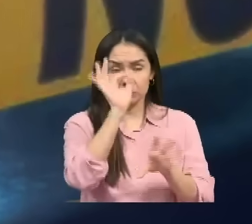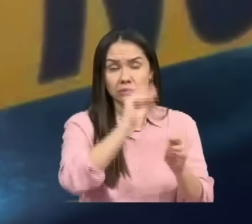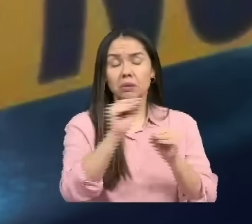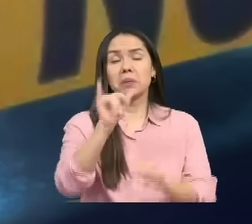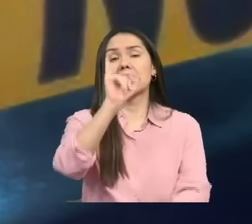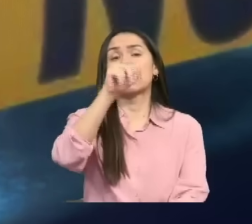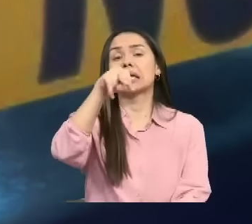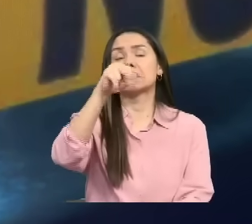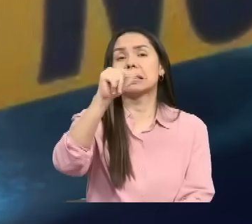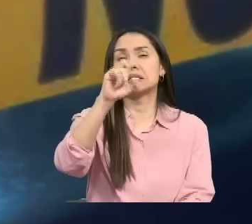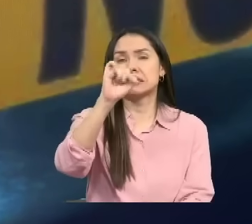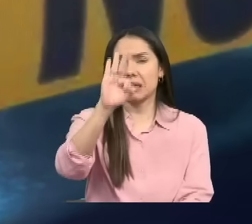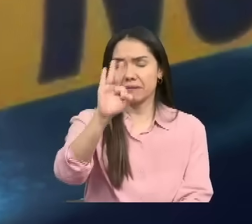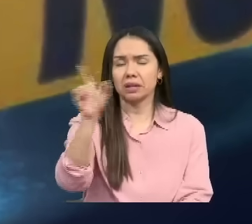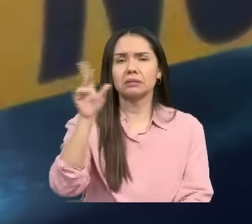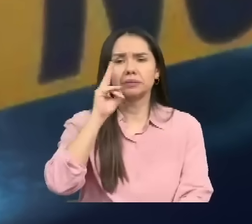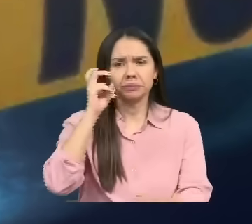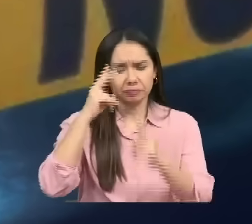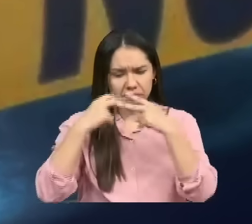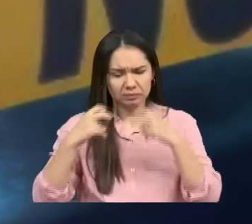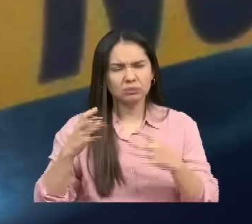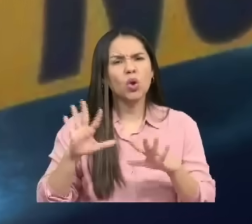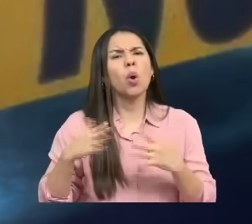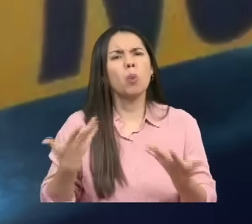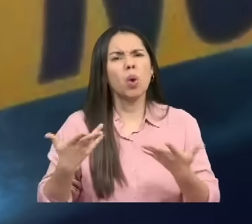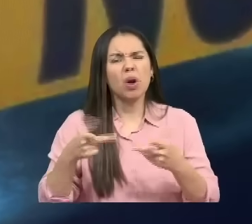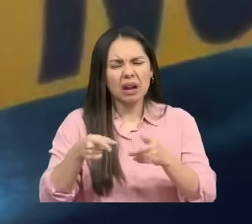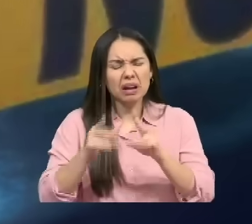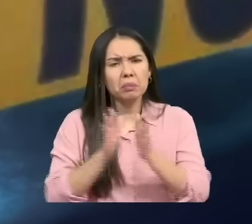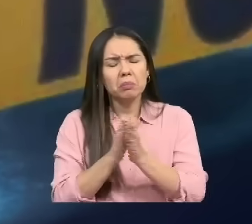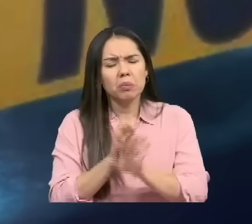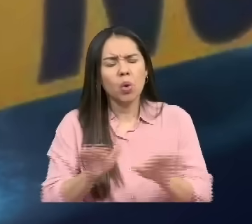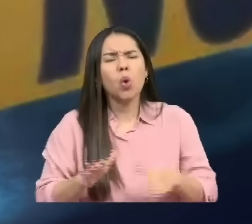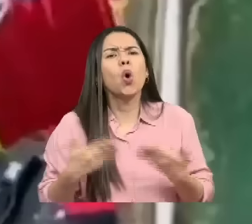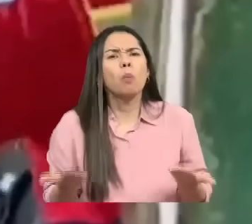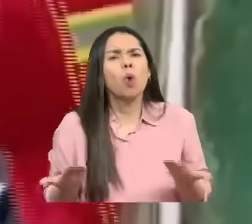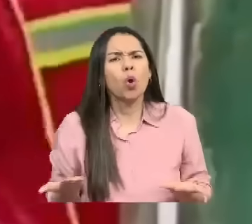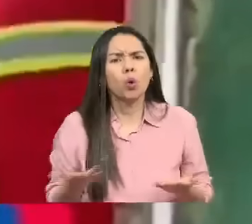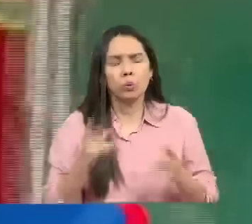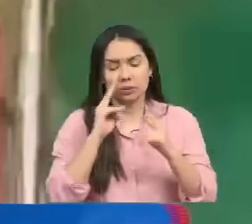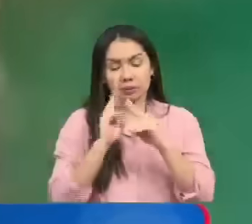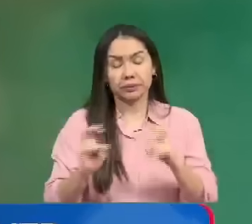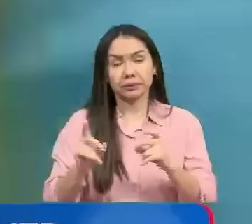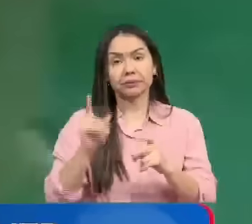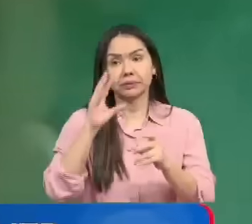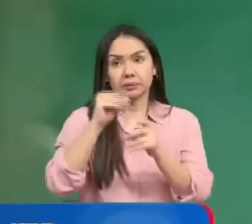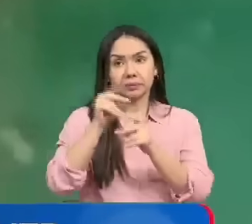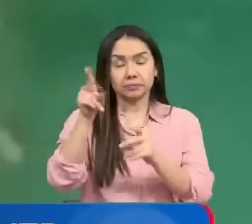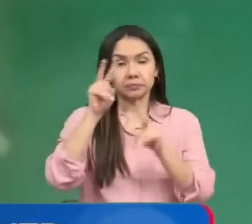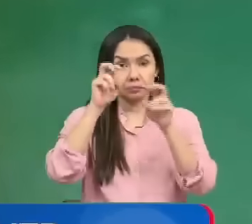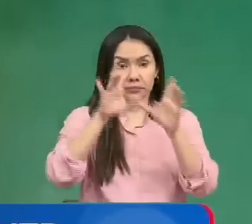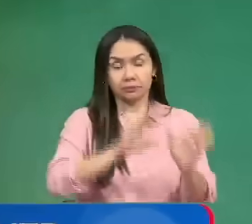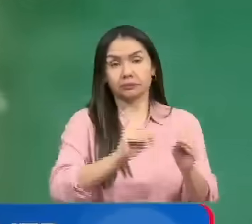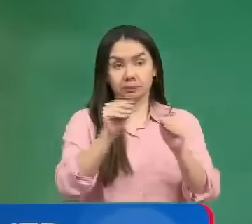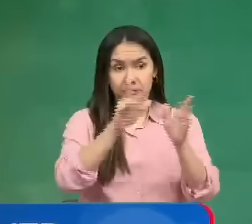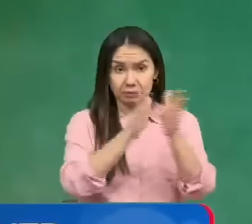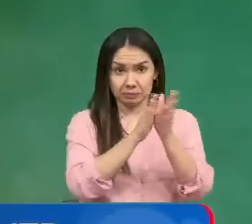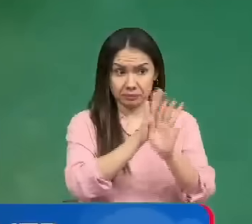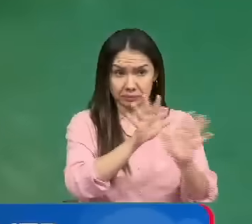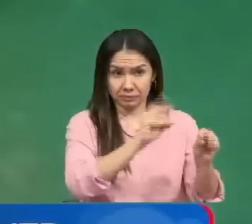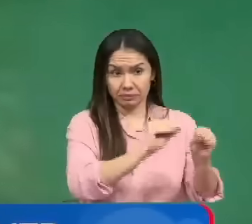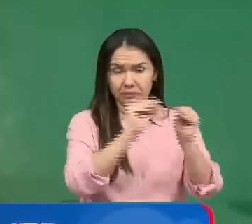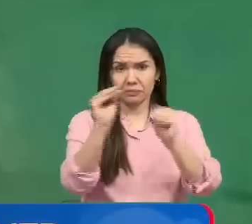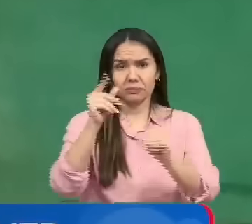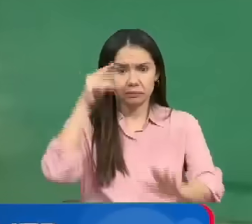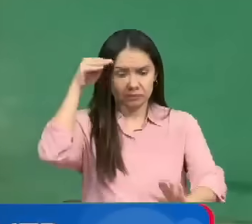Instituto de Ciencias Forenses dio detalles de la causa de la muerte del cantante. luego de que autoridades reportaran el hallazgo de un